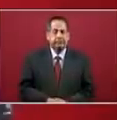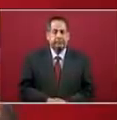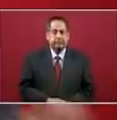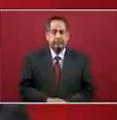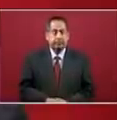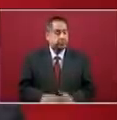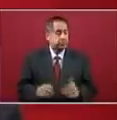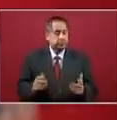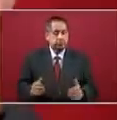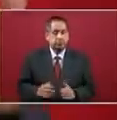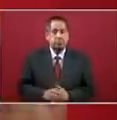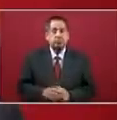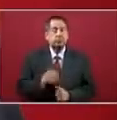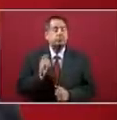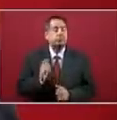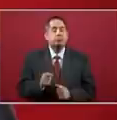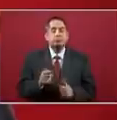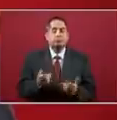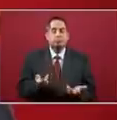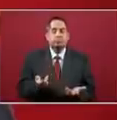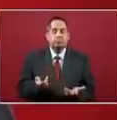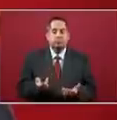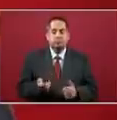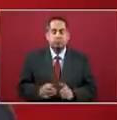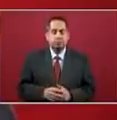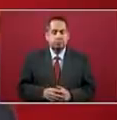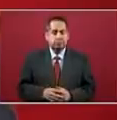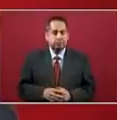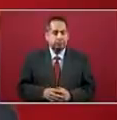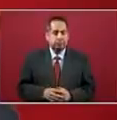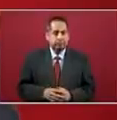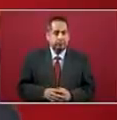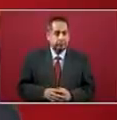Ahora resulta que